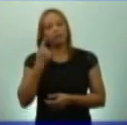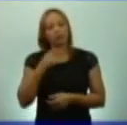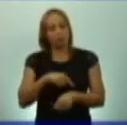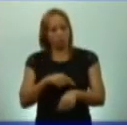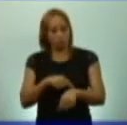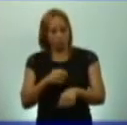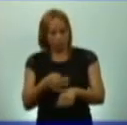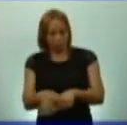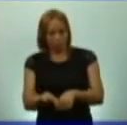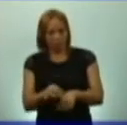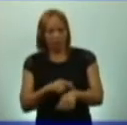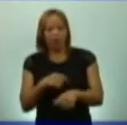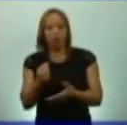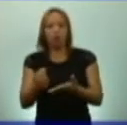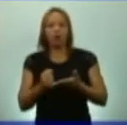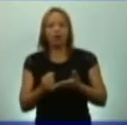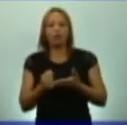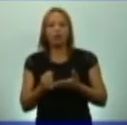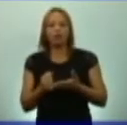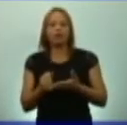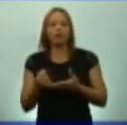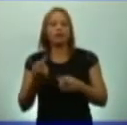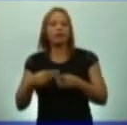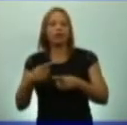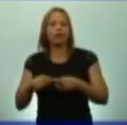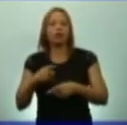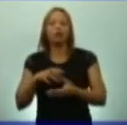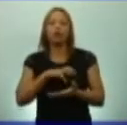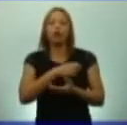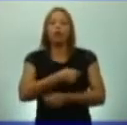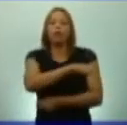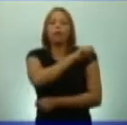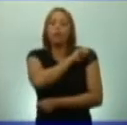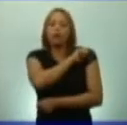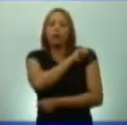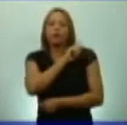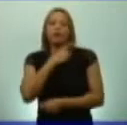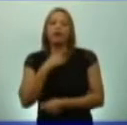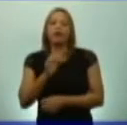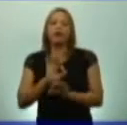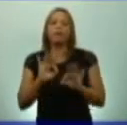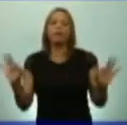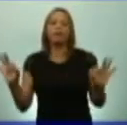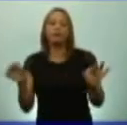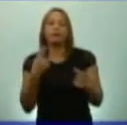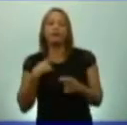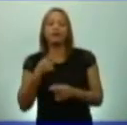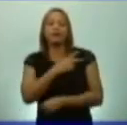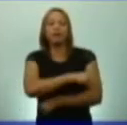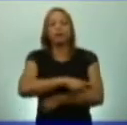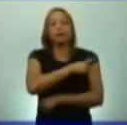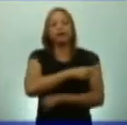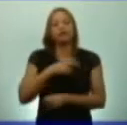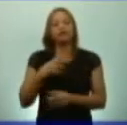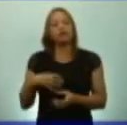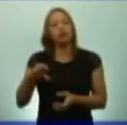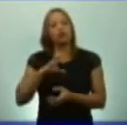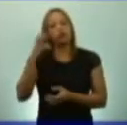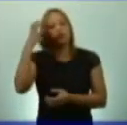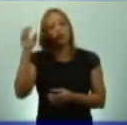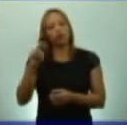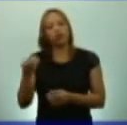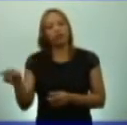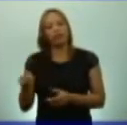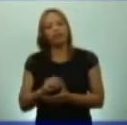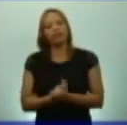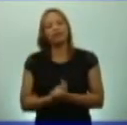momentos, con la ayuda solidaria de otros pueblos, especialmente de los países socialistas, salió